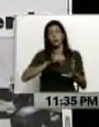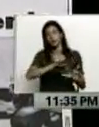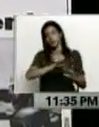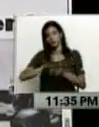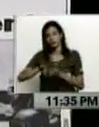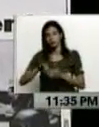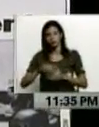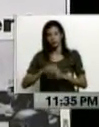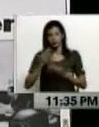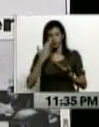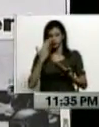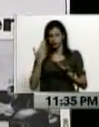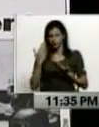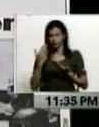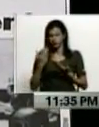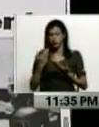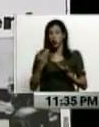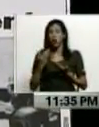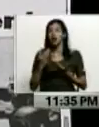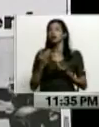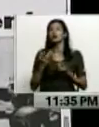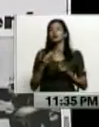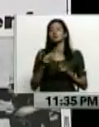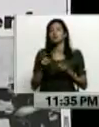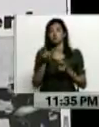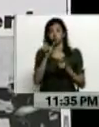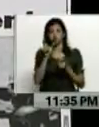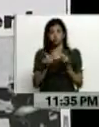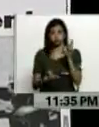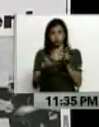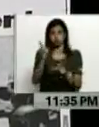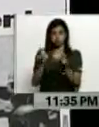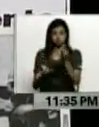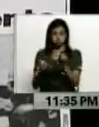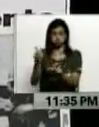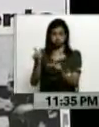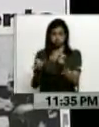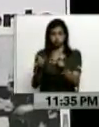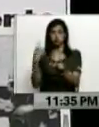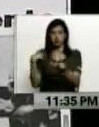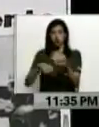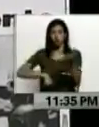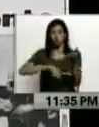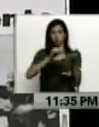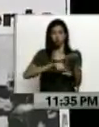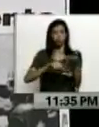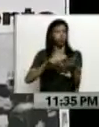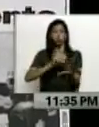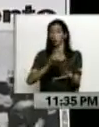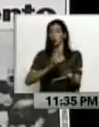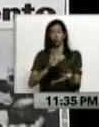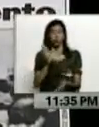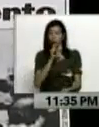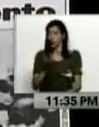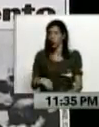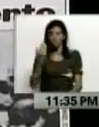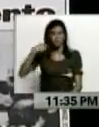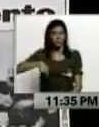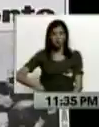aumentos funcionarios con contratos no cobrarán aumento aprobó consejo de